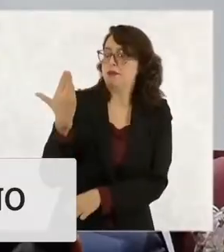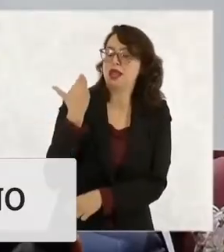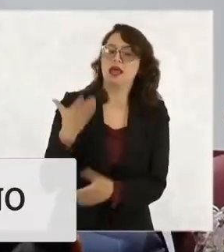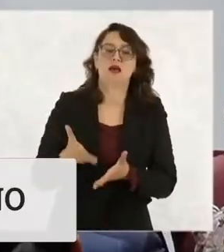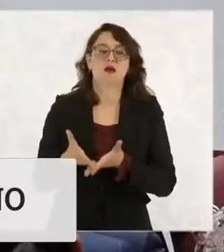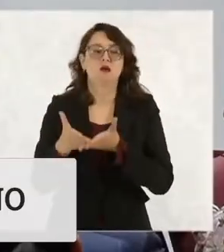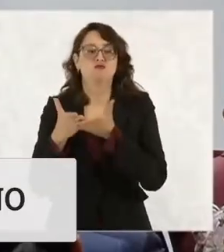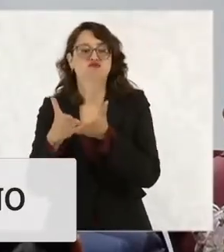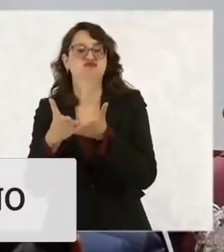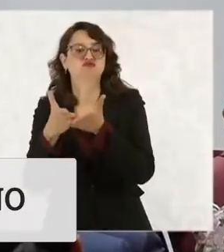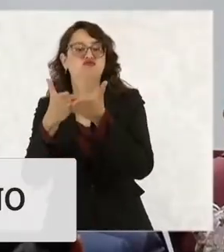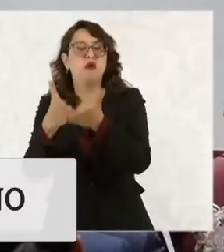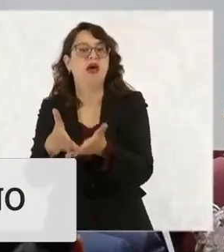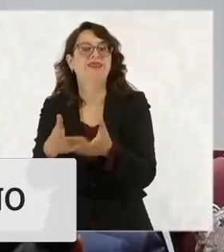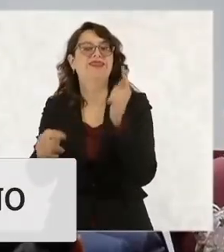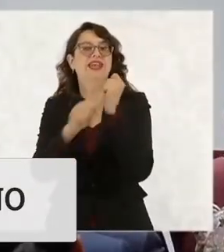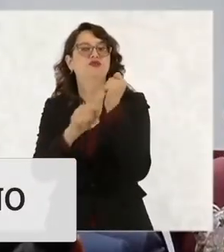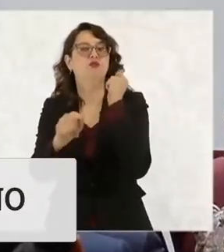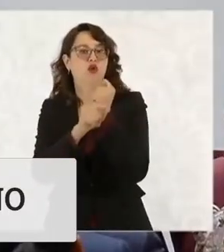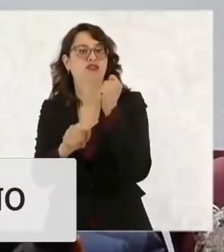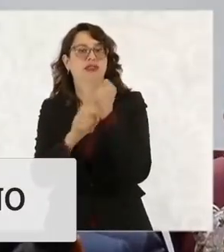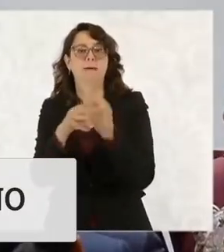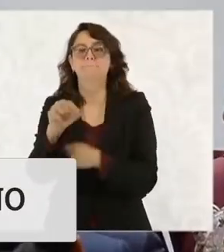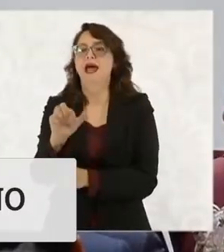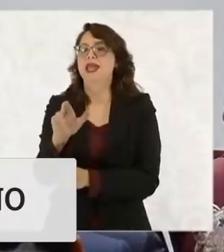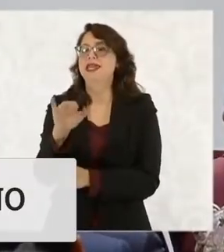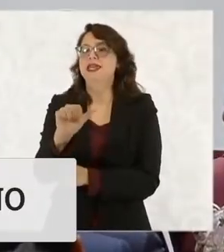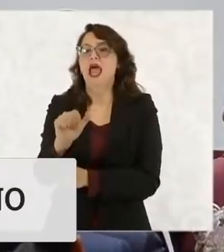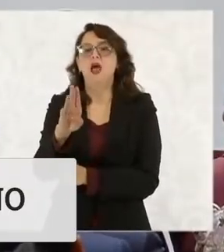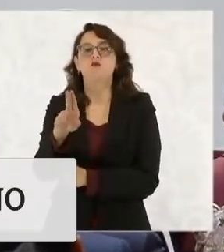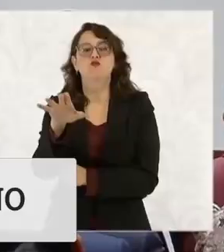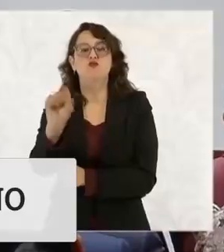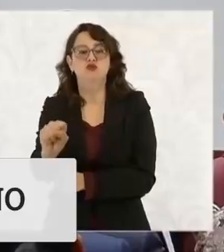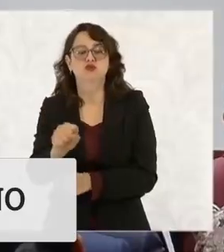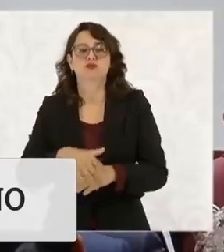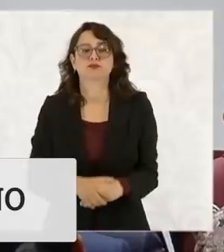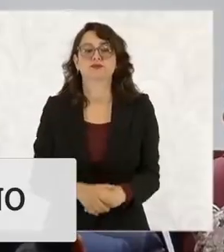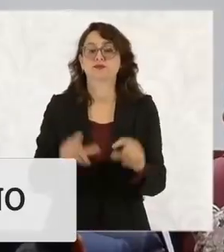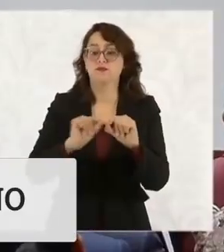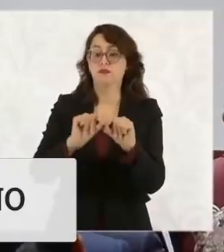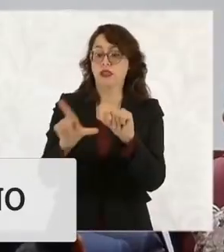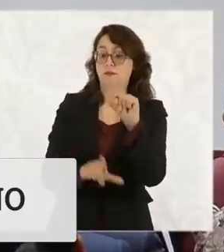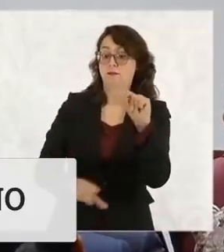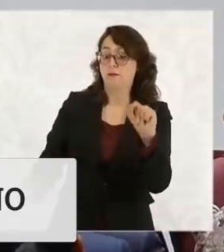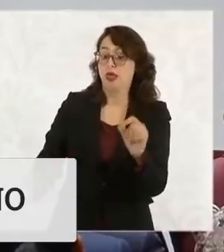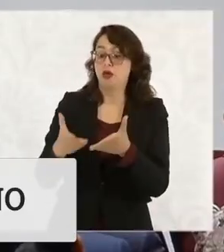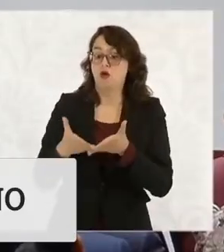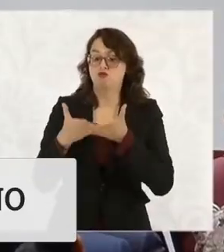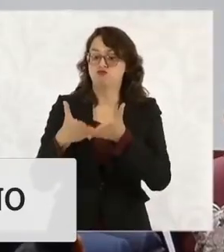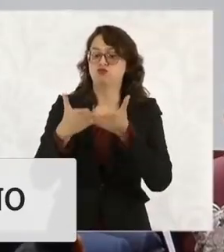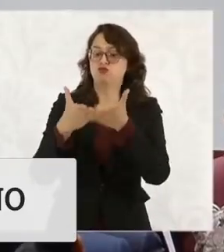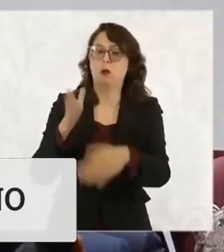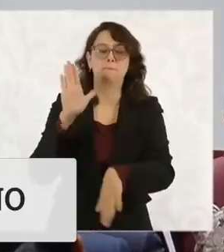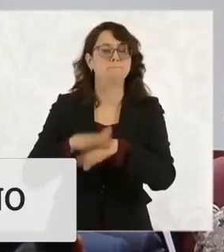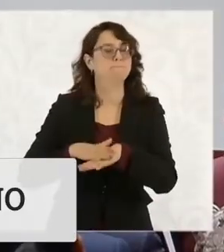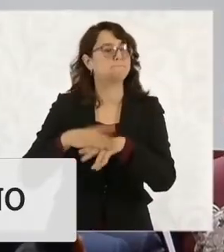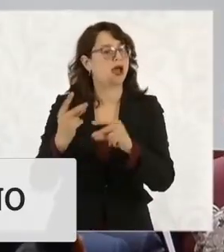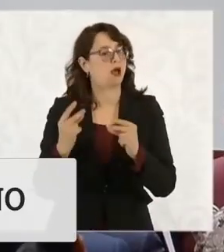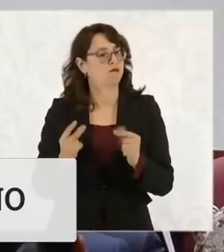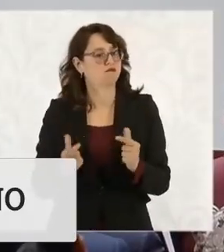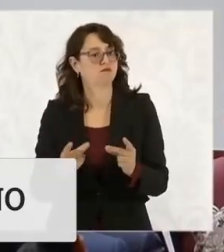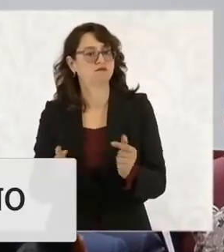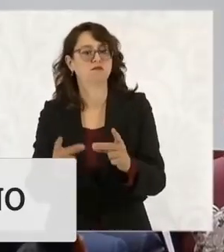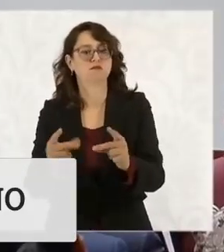Marinabús. Nos propusimos hacer de México una potencia portuaria. Para ello, durante el sexenio,